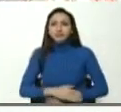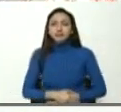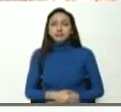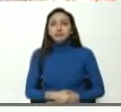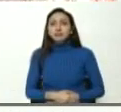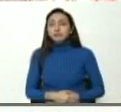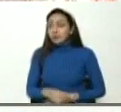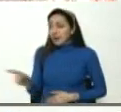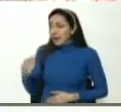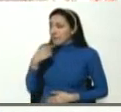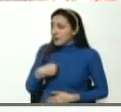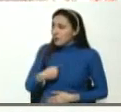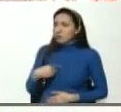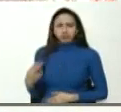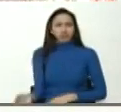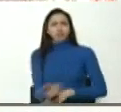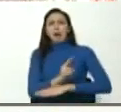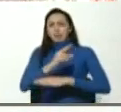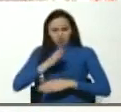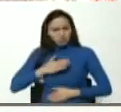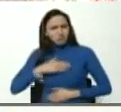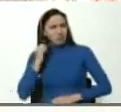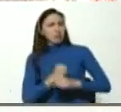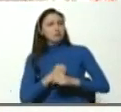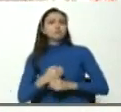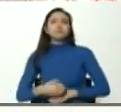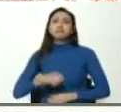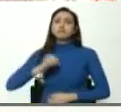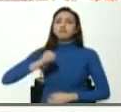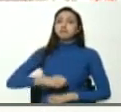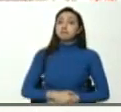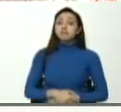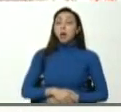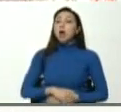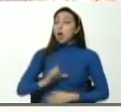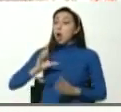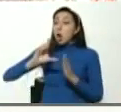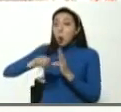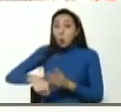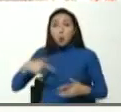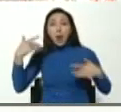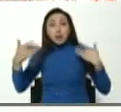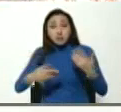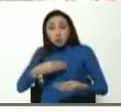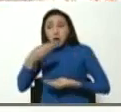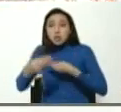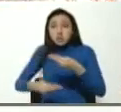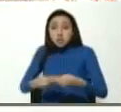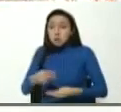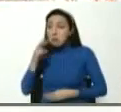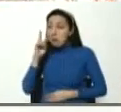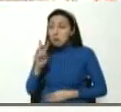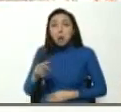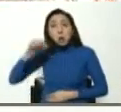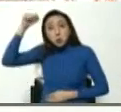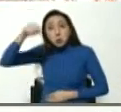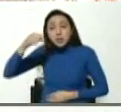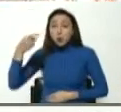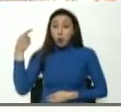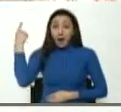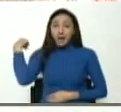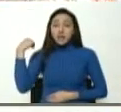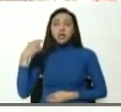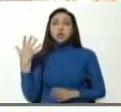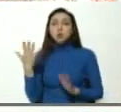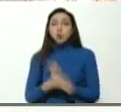y él me dijo de inmediato luego tuvimos el acto estuve viendo los vídeos ayer